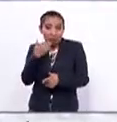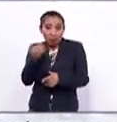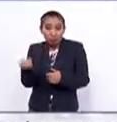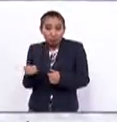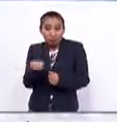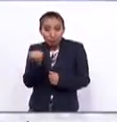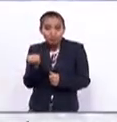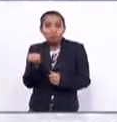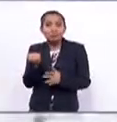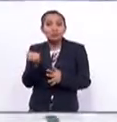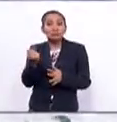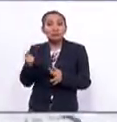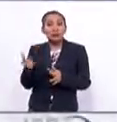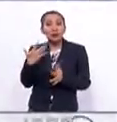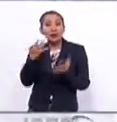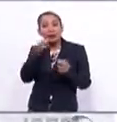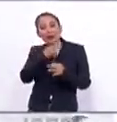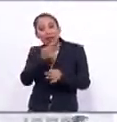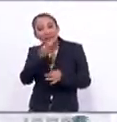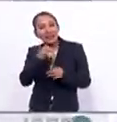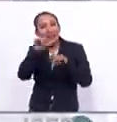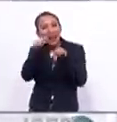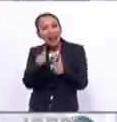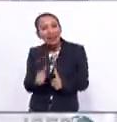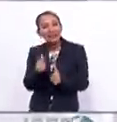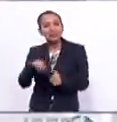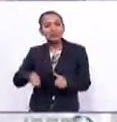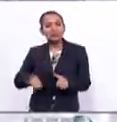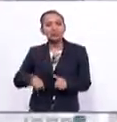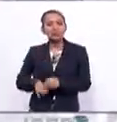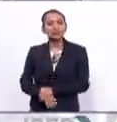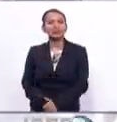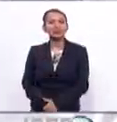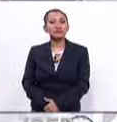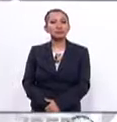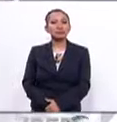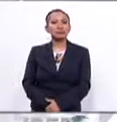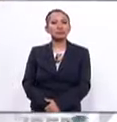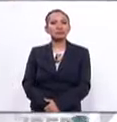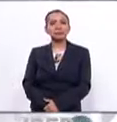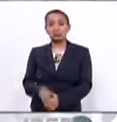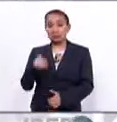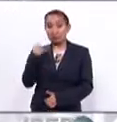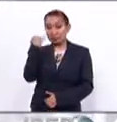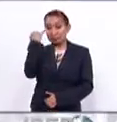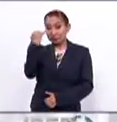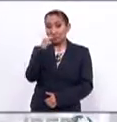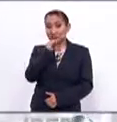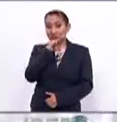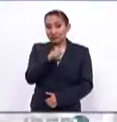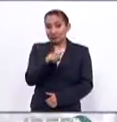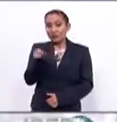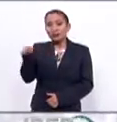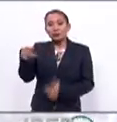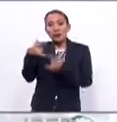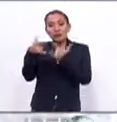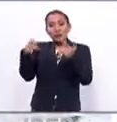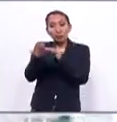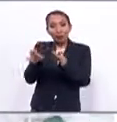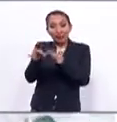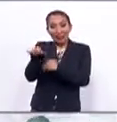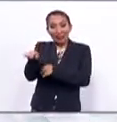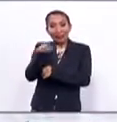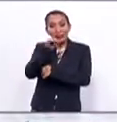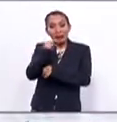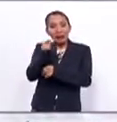suerte de fiesta de las artes bien interesante. Claro. Me imagino además, Félix, que además de histórico, pues